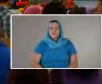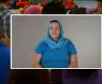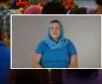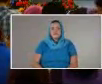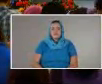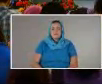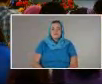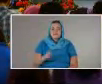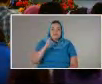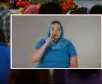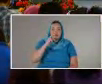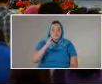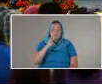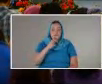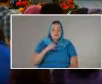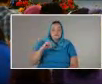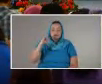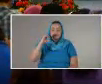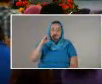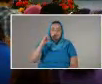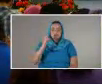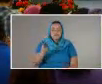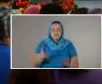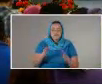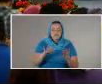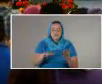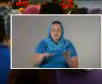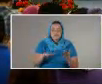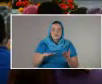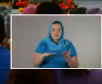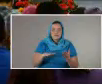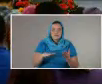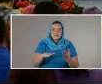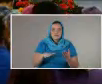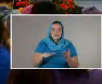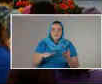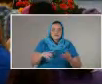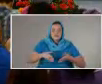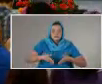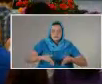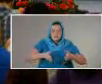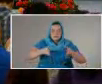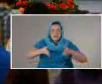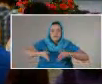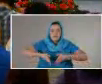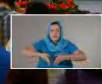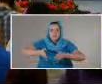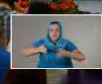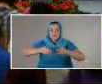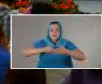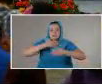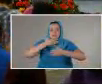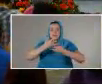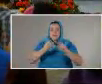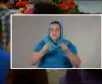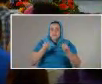al ver a sus hijos morir en las calles ante tanta